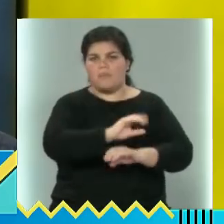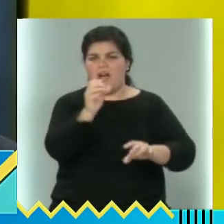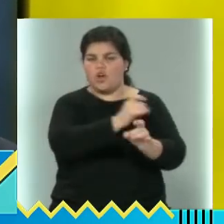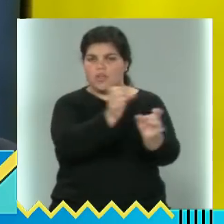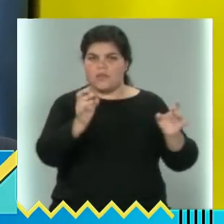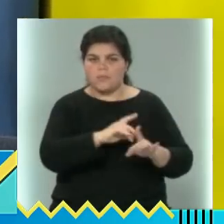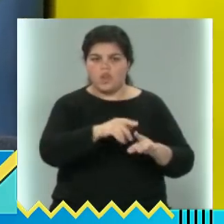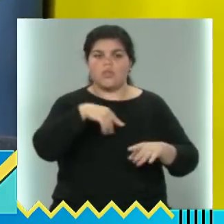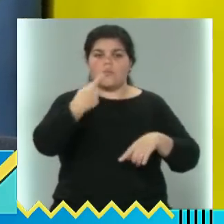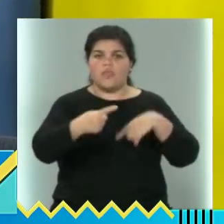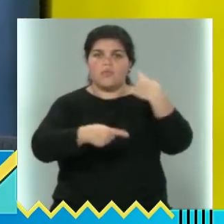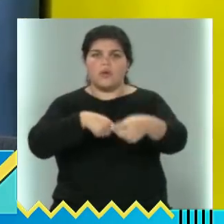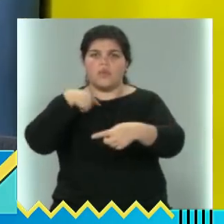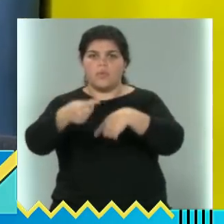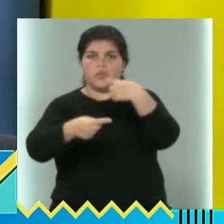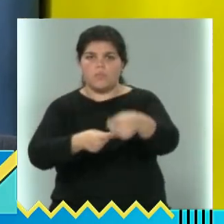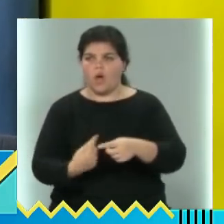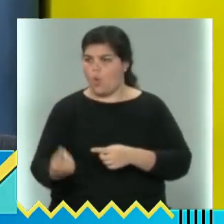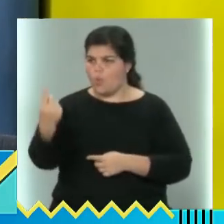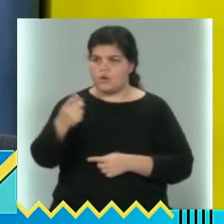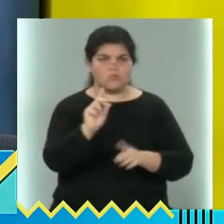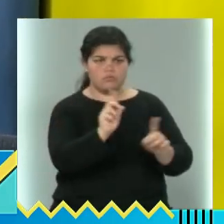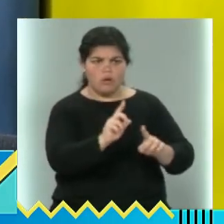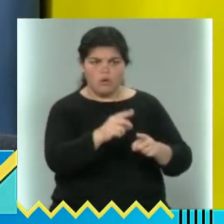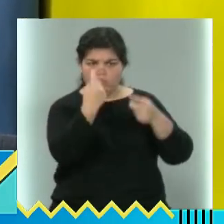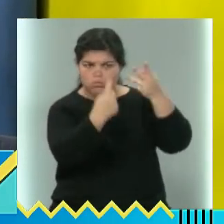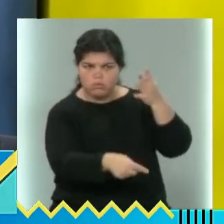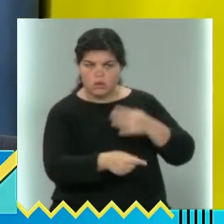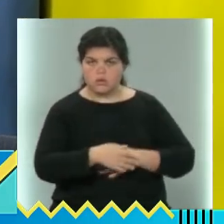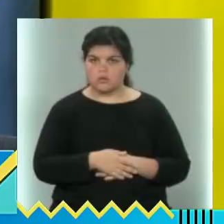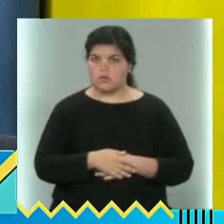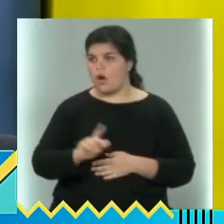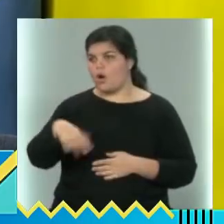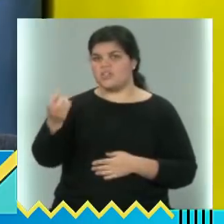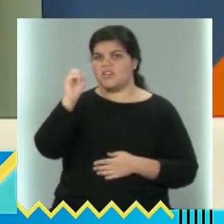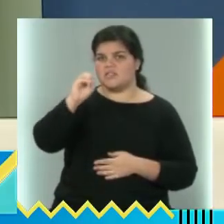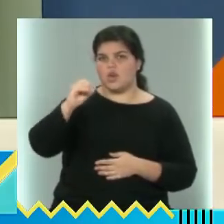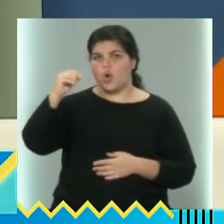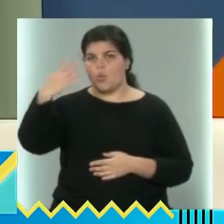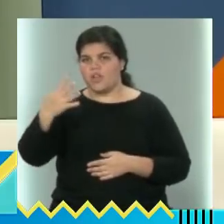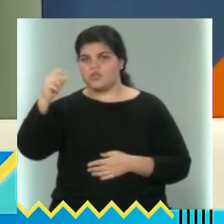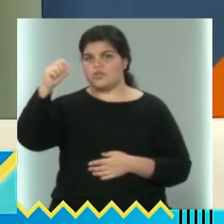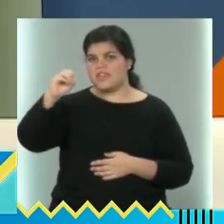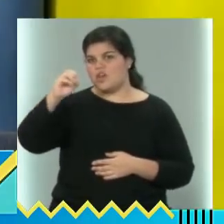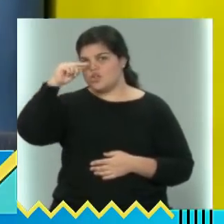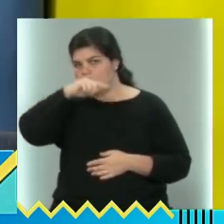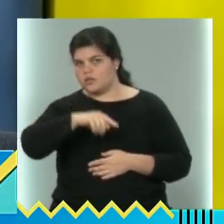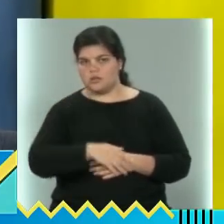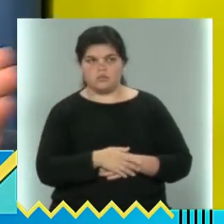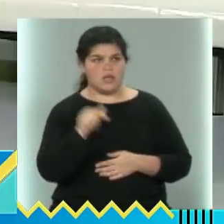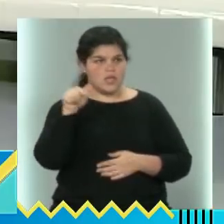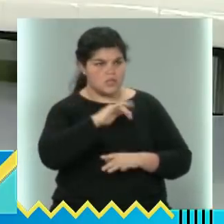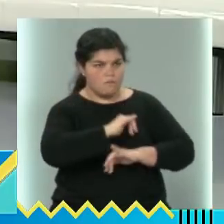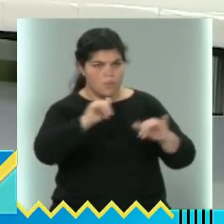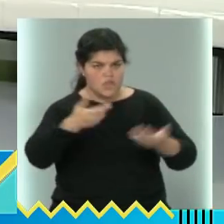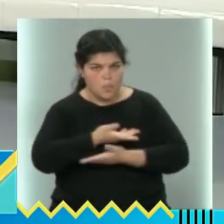las muestras posteriores, en las cuales hay varias. Queda 0,4. Hay varias. 0,7 y bajó 0,4. ¿Esa información es pública como